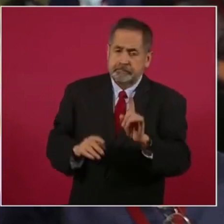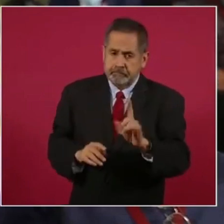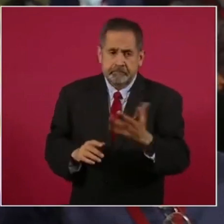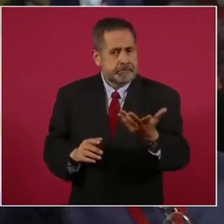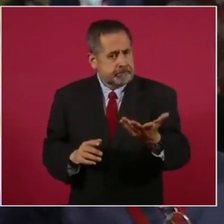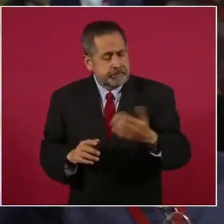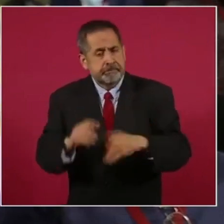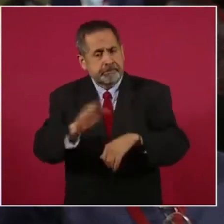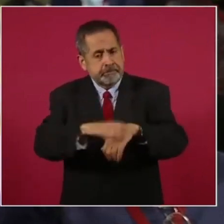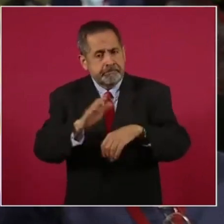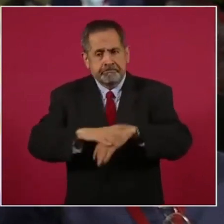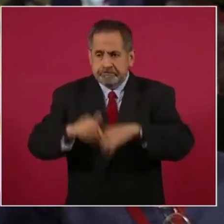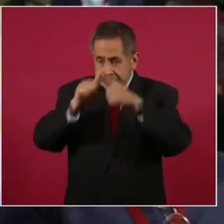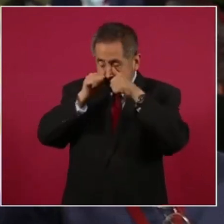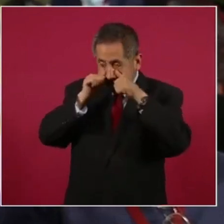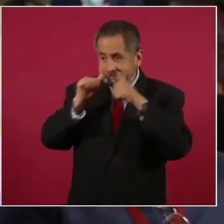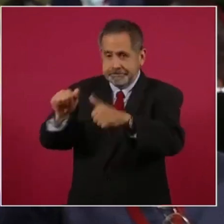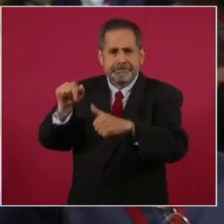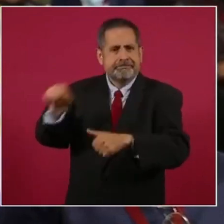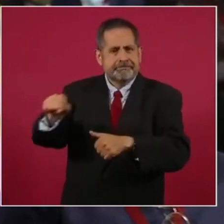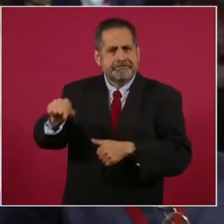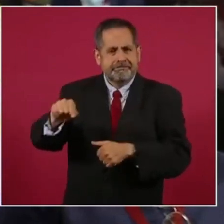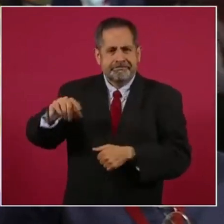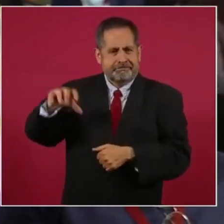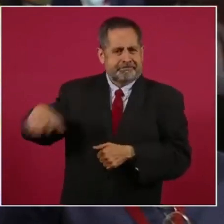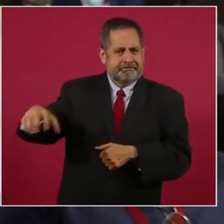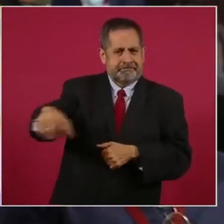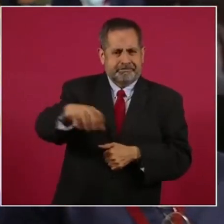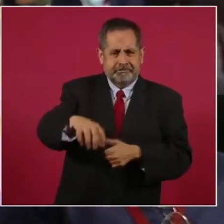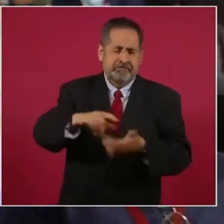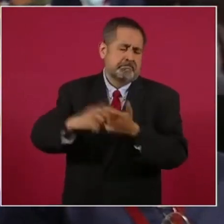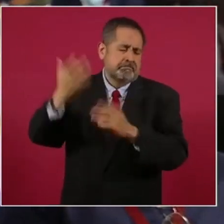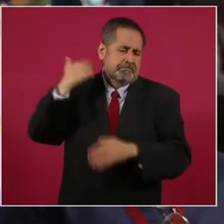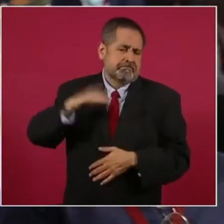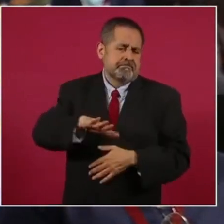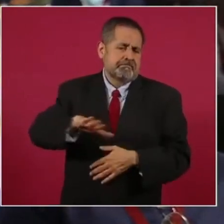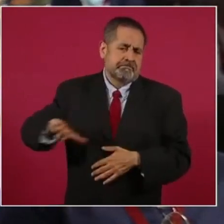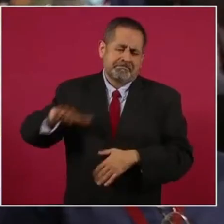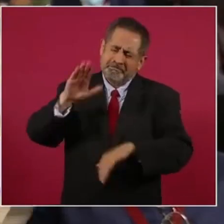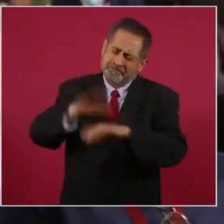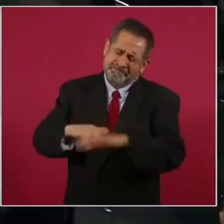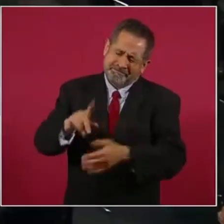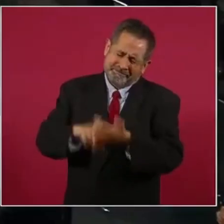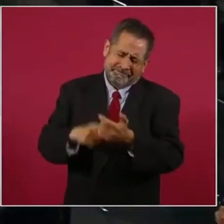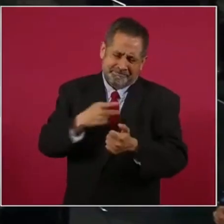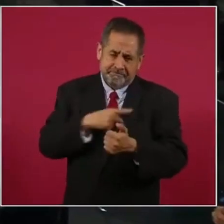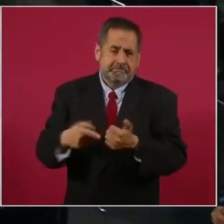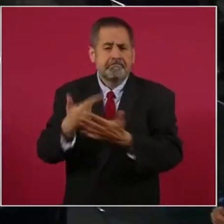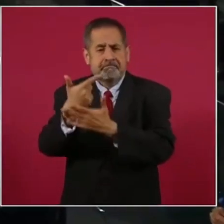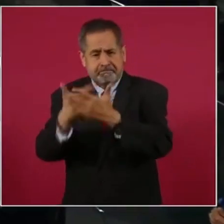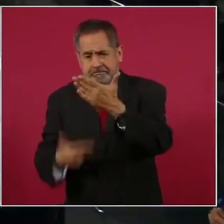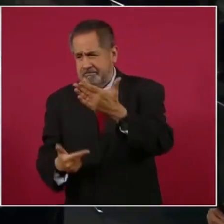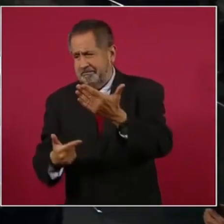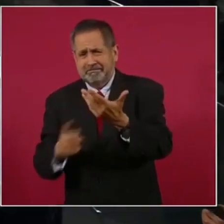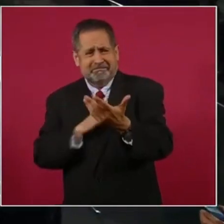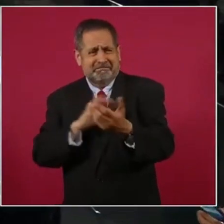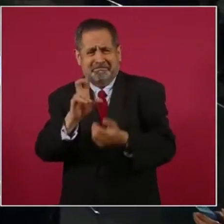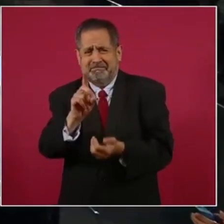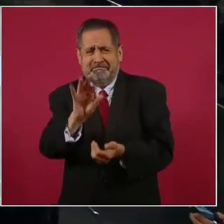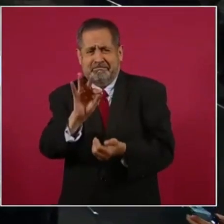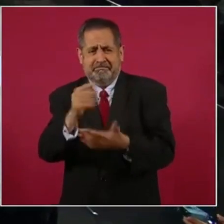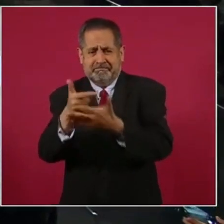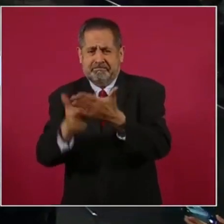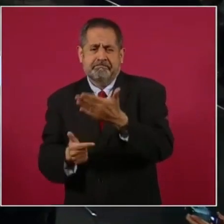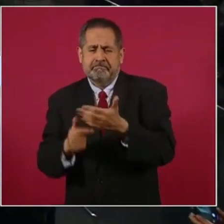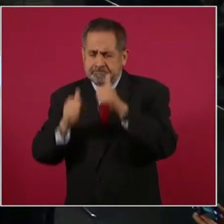República, una atención a estas comunidades de las marginadas, las más marginadas. Podría ser una lista de 30, 40 comunidades,